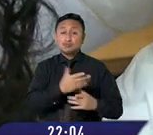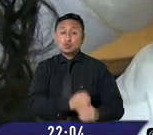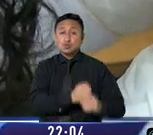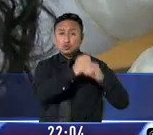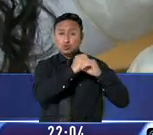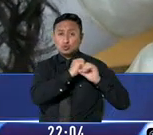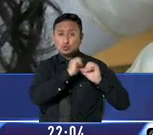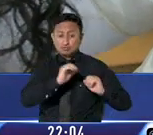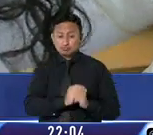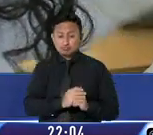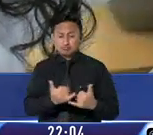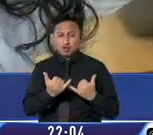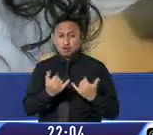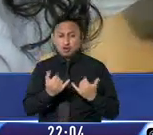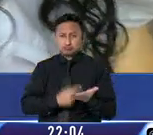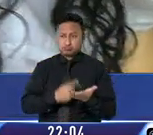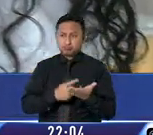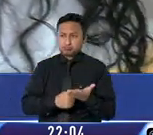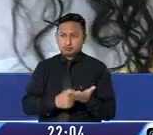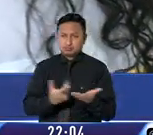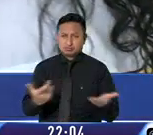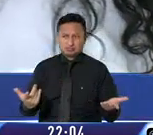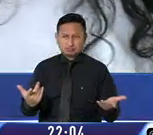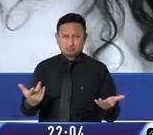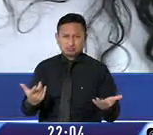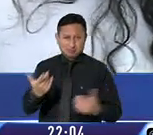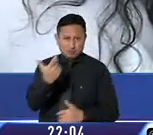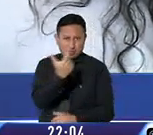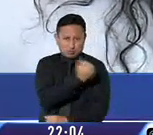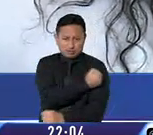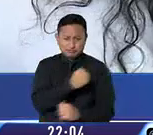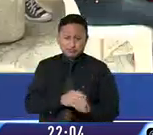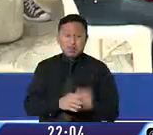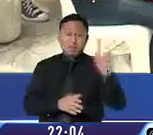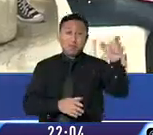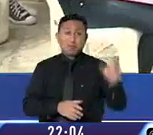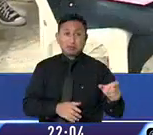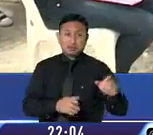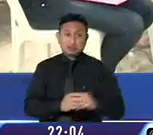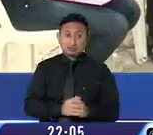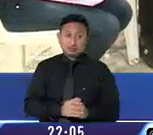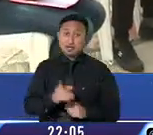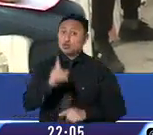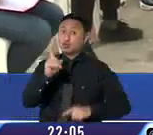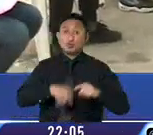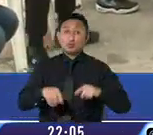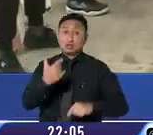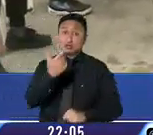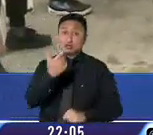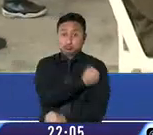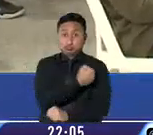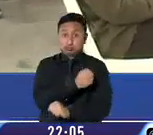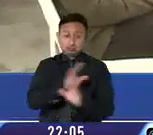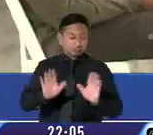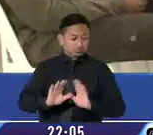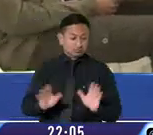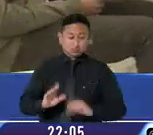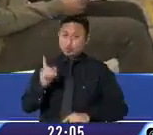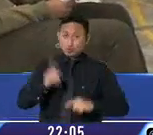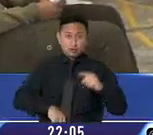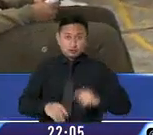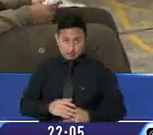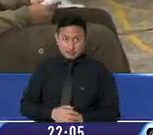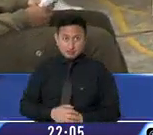ha abierto un amplio debate sobre la vacunación, y aunque hay voces que dicen que a ningún ciudadano se le puede obligar a suministrarse tal o